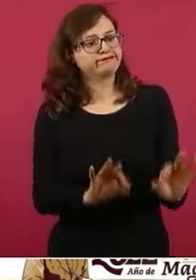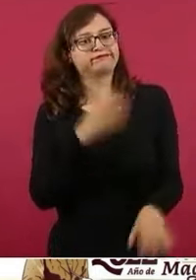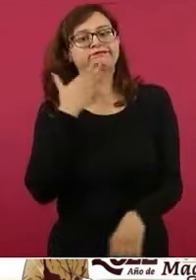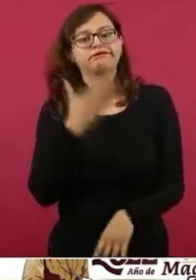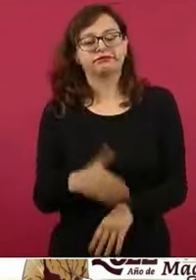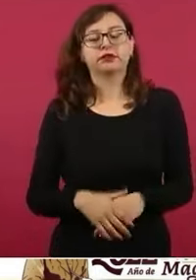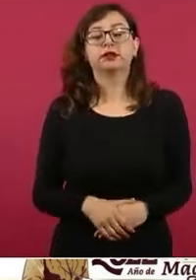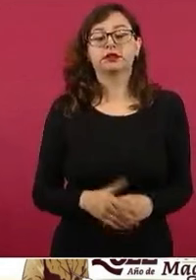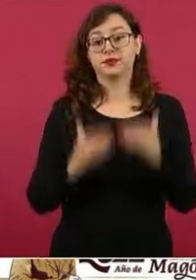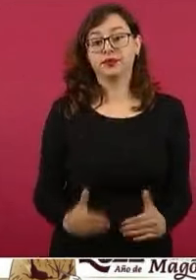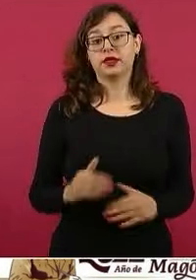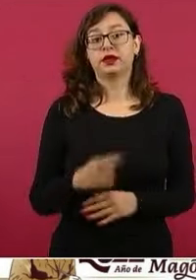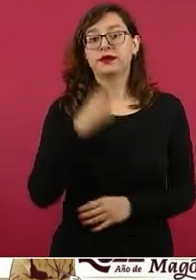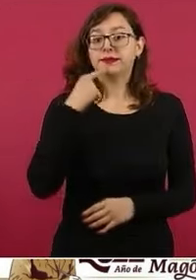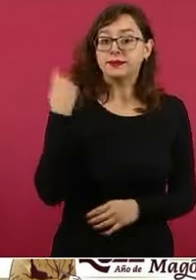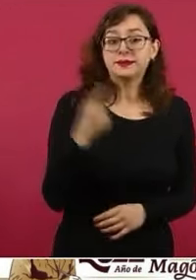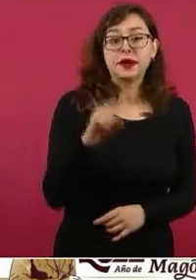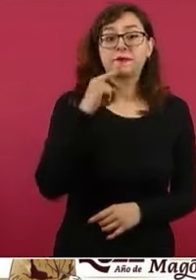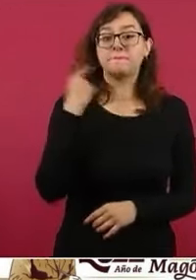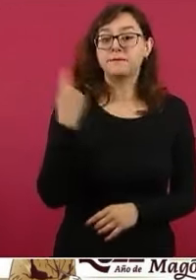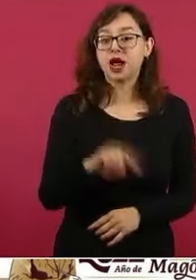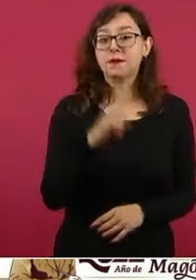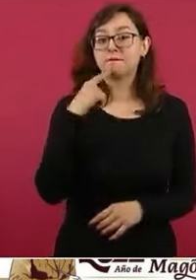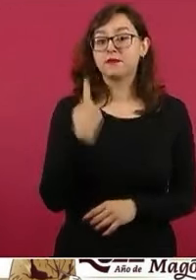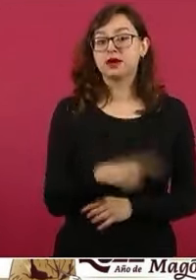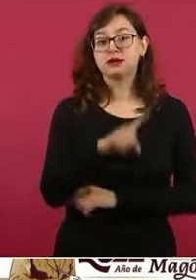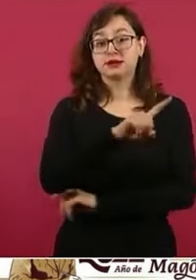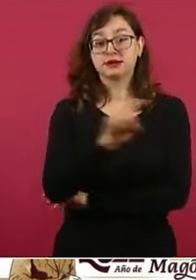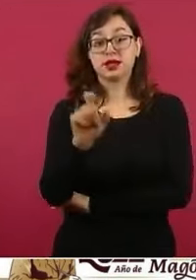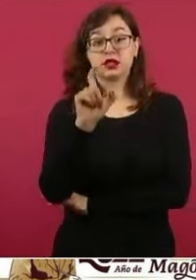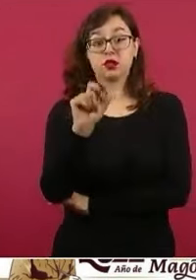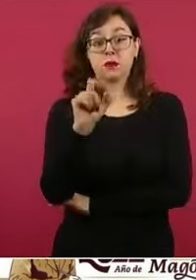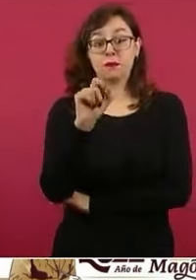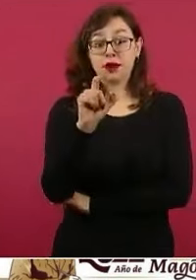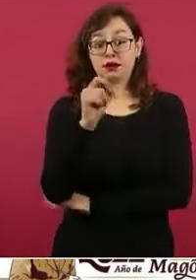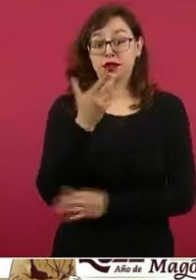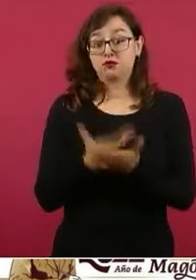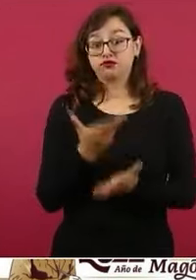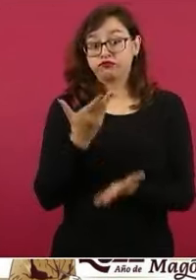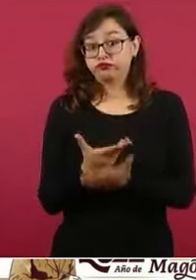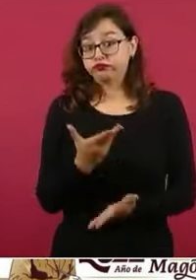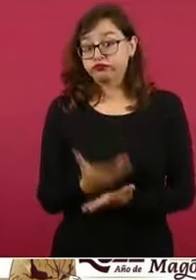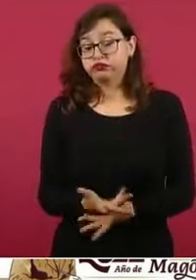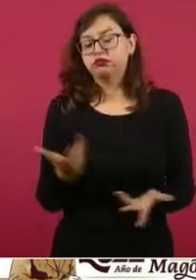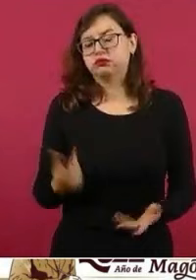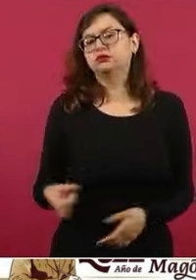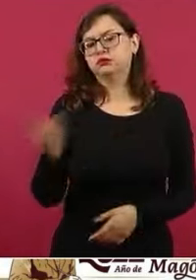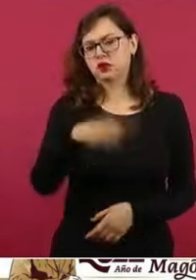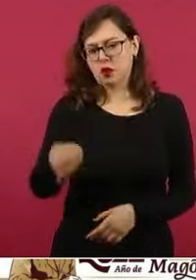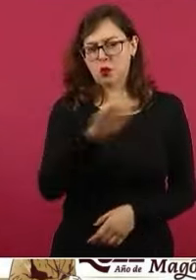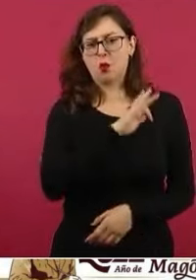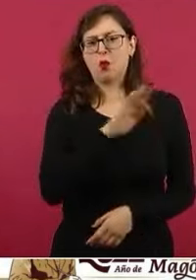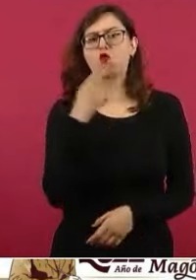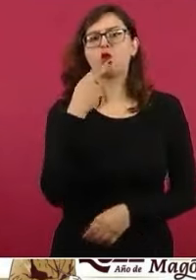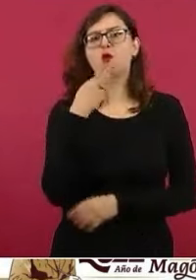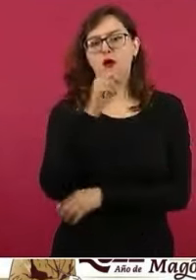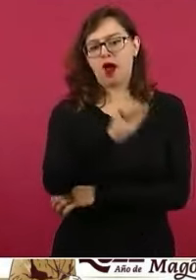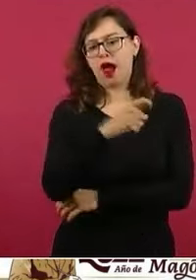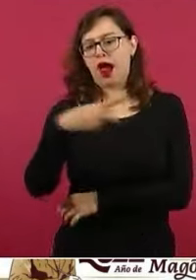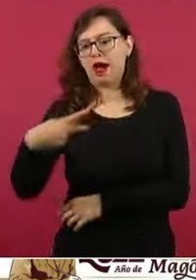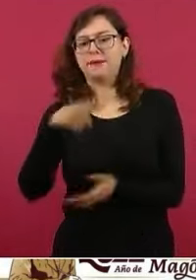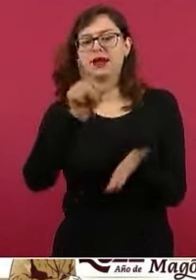120 denuncias o quejas a través de la app de Litro por Litro, que los invitamos a seguirla descargando para que ustedes